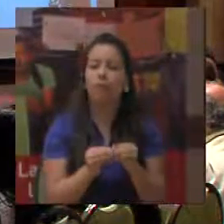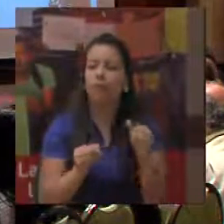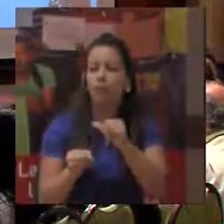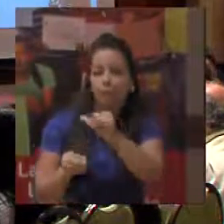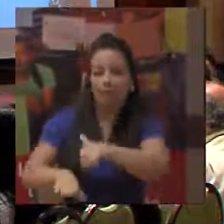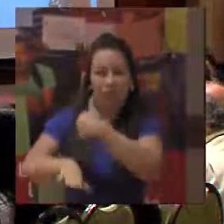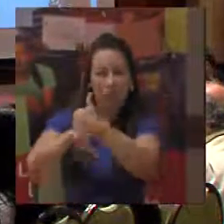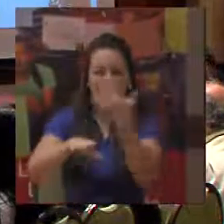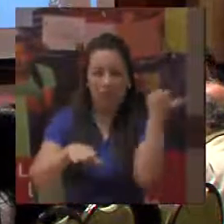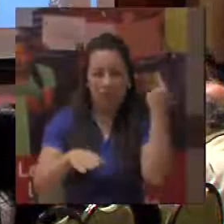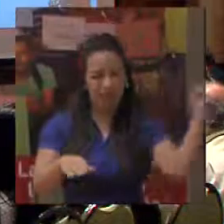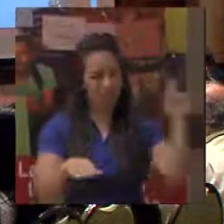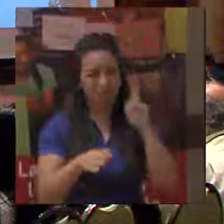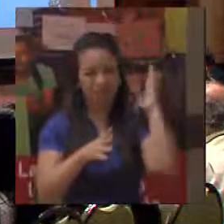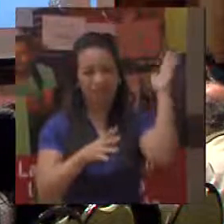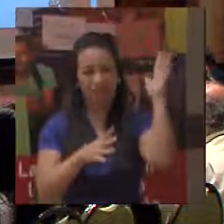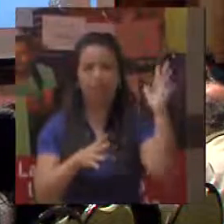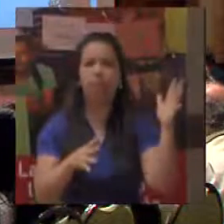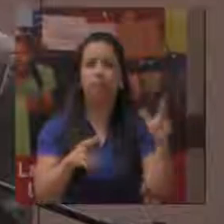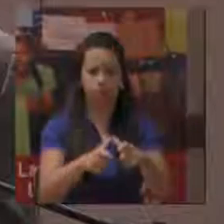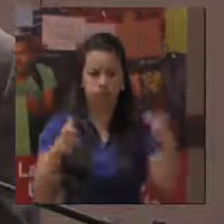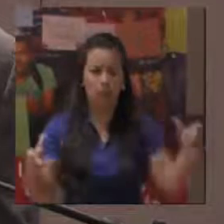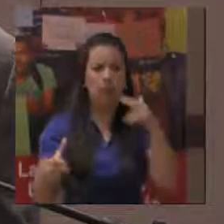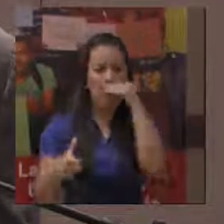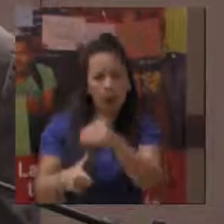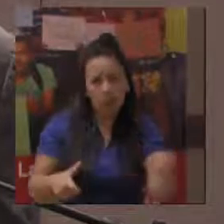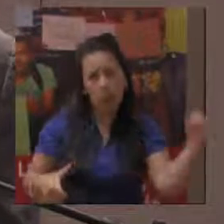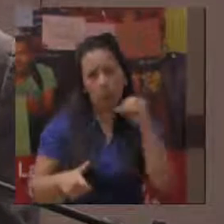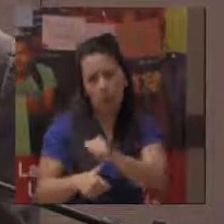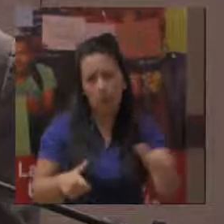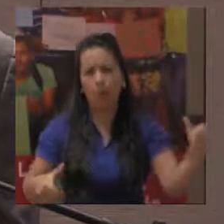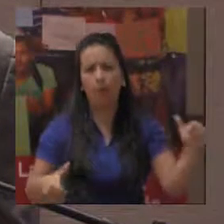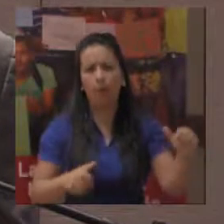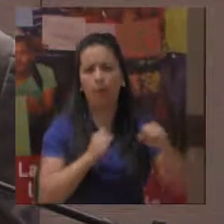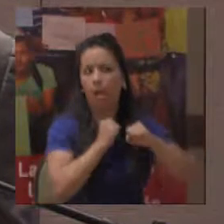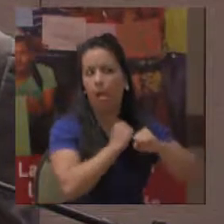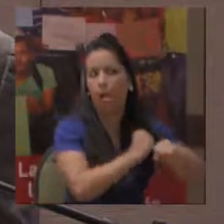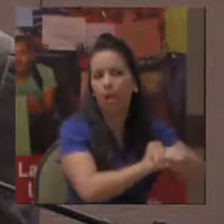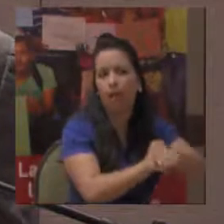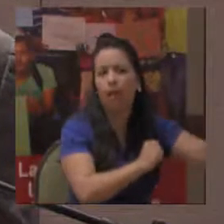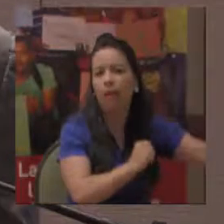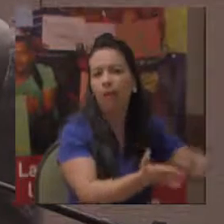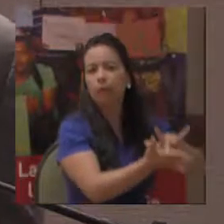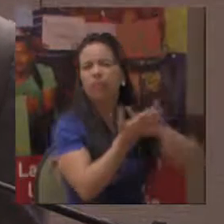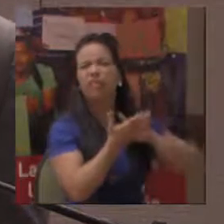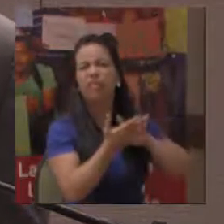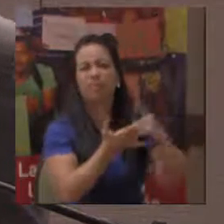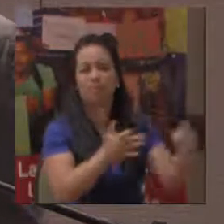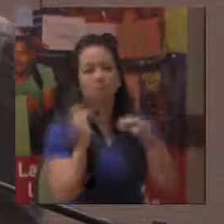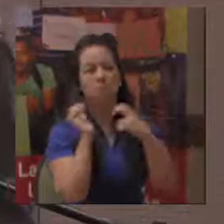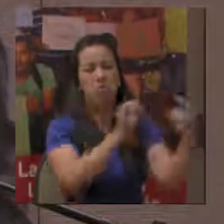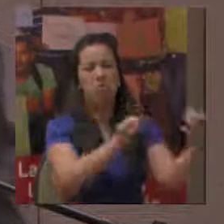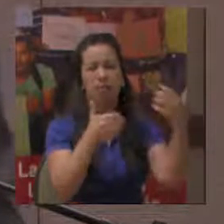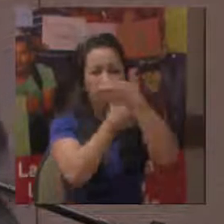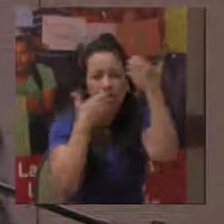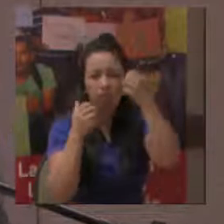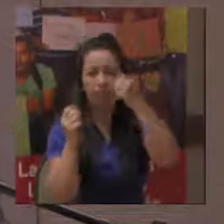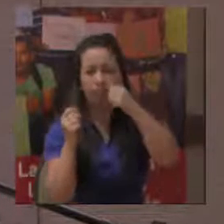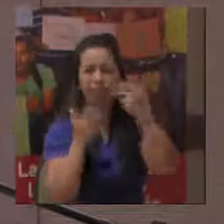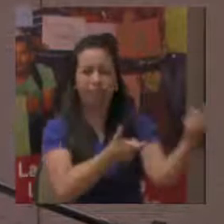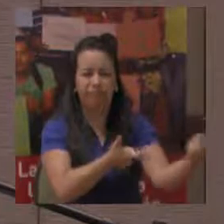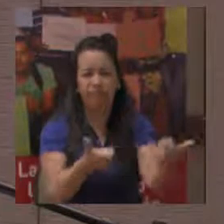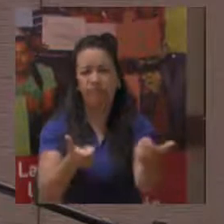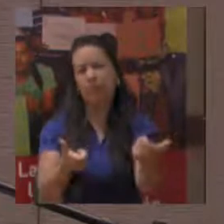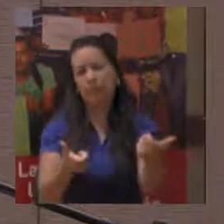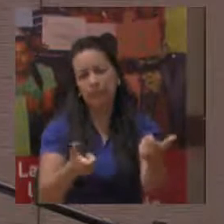vez nuevos niños, niñas y jóvenes se ven seducidos por diferentes escenarios de violencia. Estamos liderando escenarios de prevención